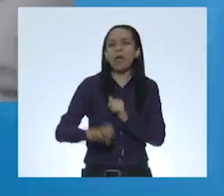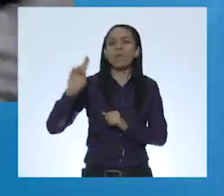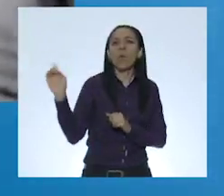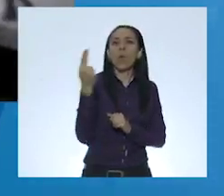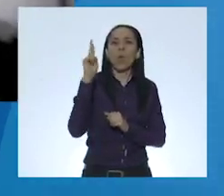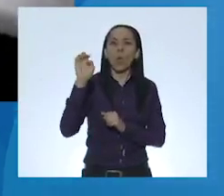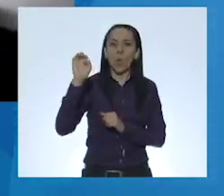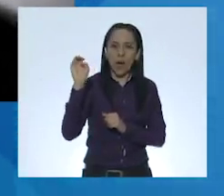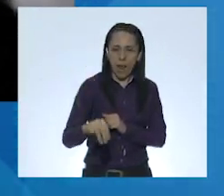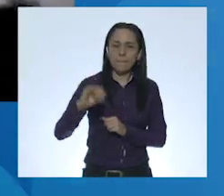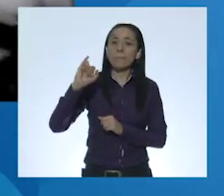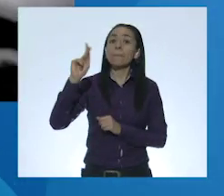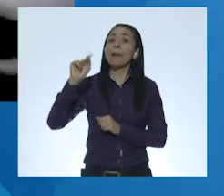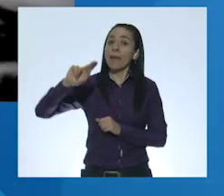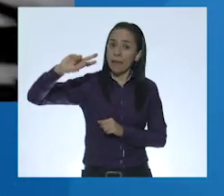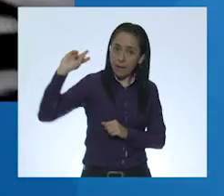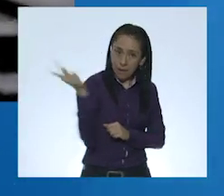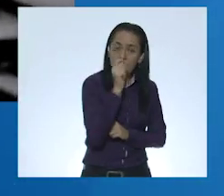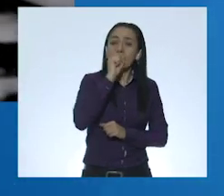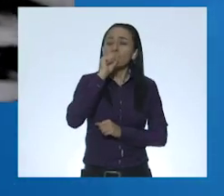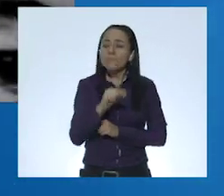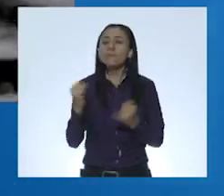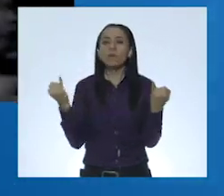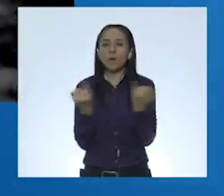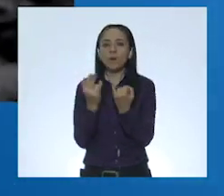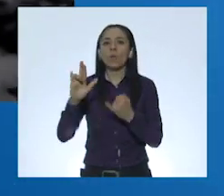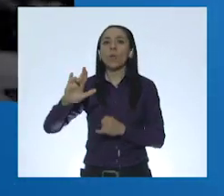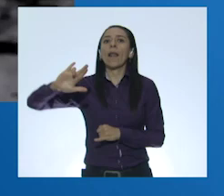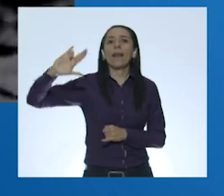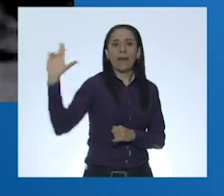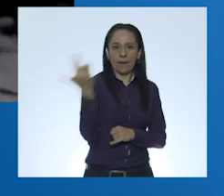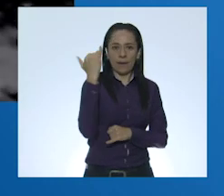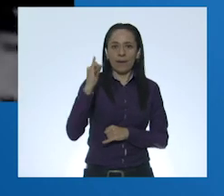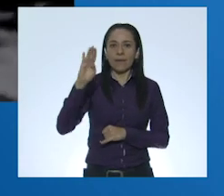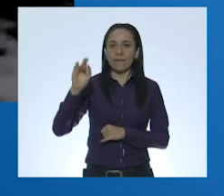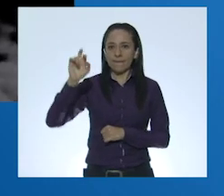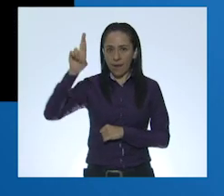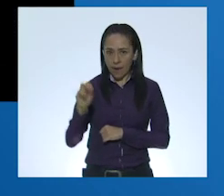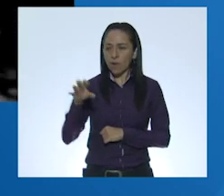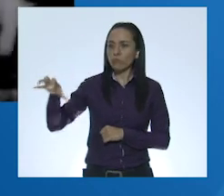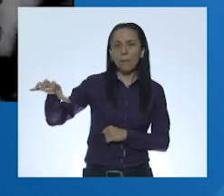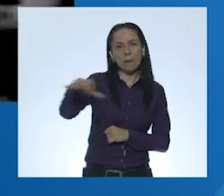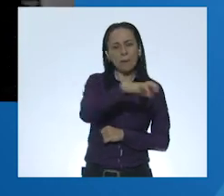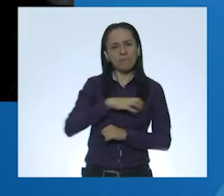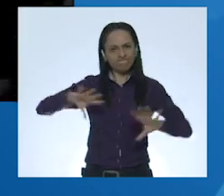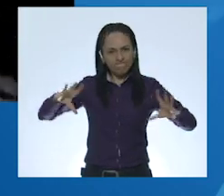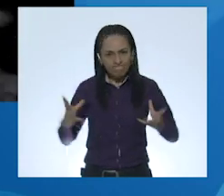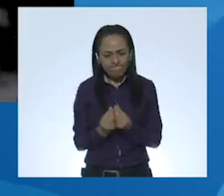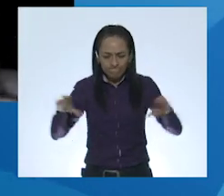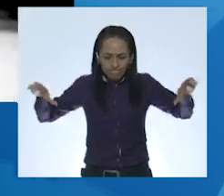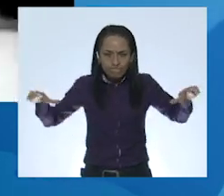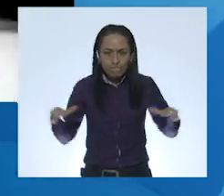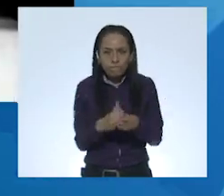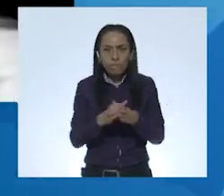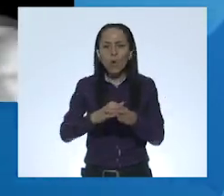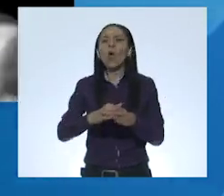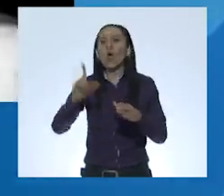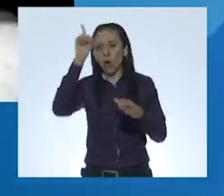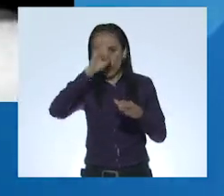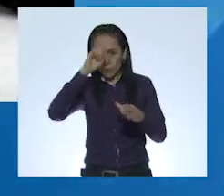Politécnico y la Universidad Iberoamericana se sumaron y crearon el Consejo Nacional de Huelga.